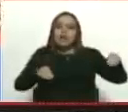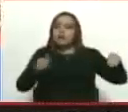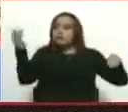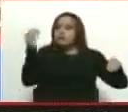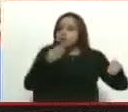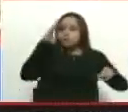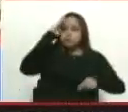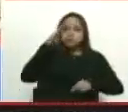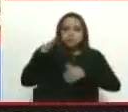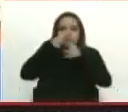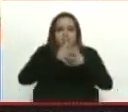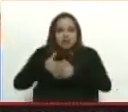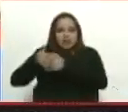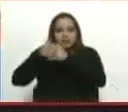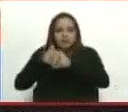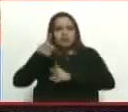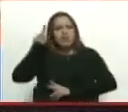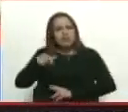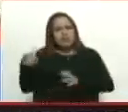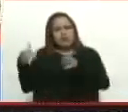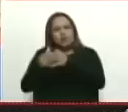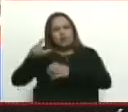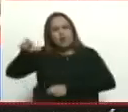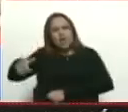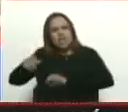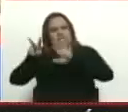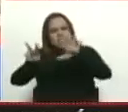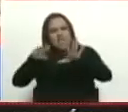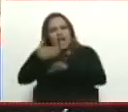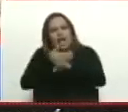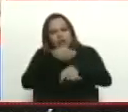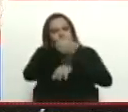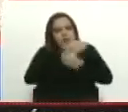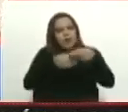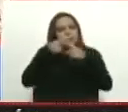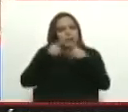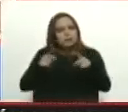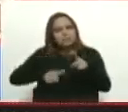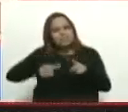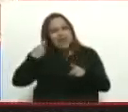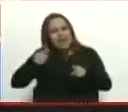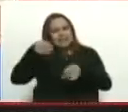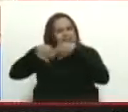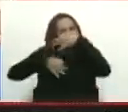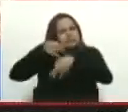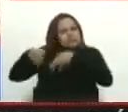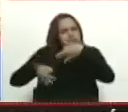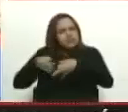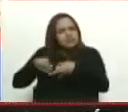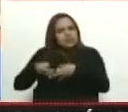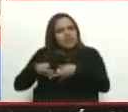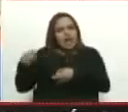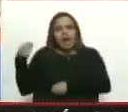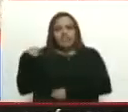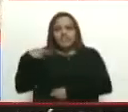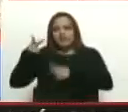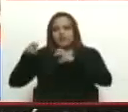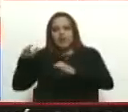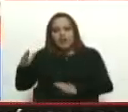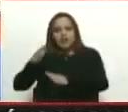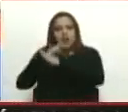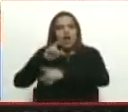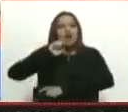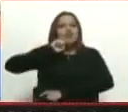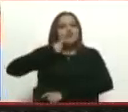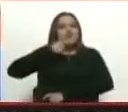Con respecto a G7, usted ya lo mencionaba, pero me gustaría hacer énfasis, se anunciaron nuevas sanciones contra Rusia y sus